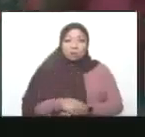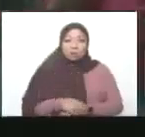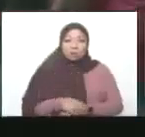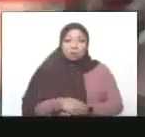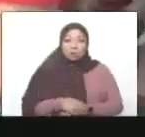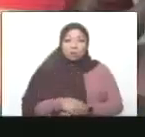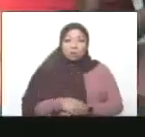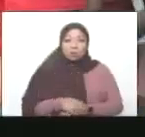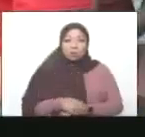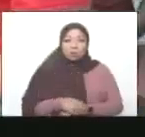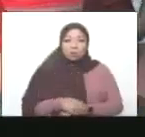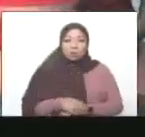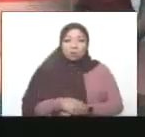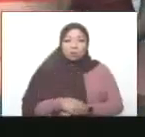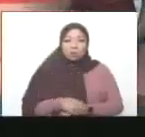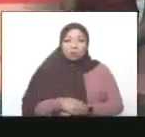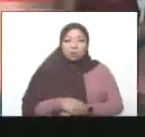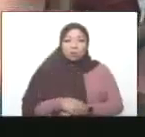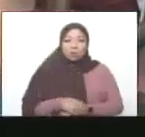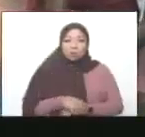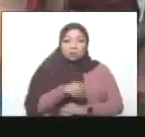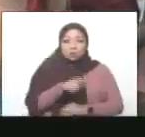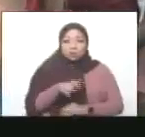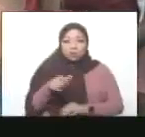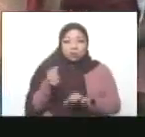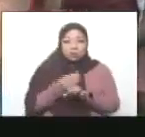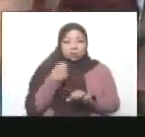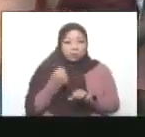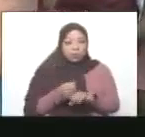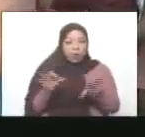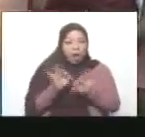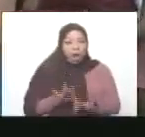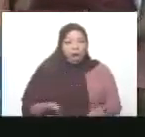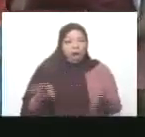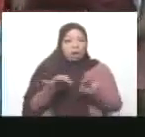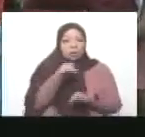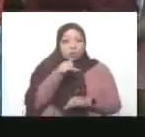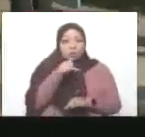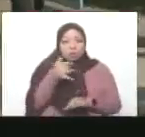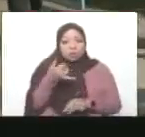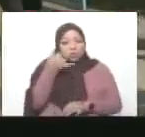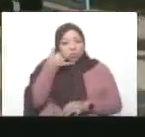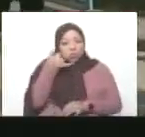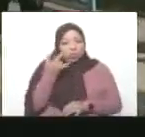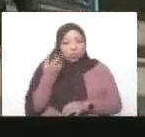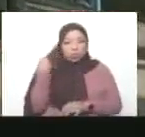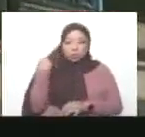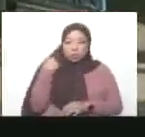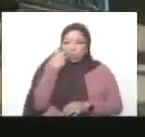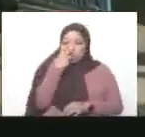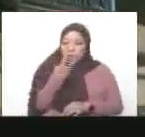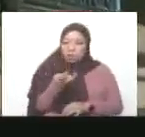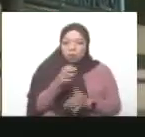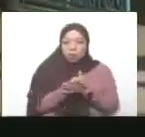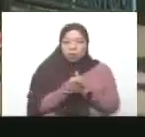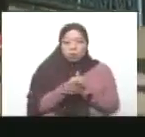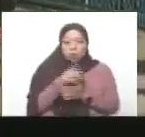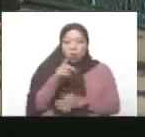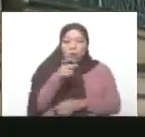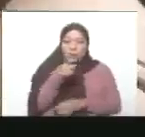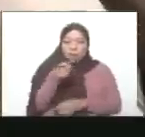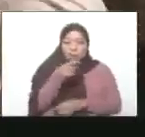manera, presidente, esa gente... No había usted colgado ese teléfono cuando ya me estaba visitando, me estaba llamando, me estaba